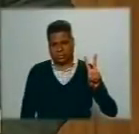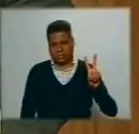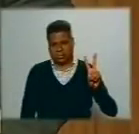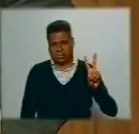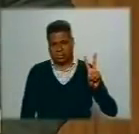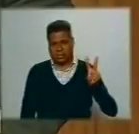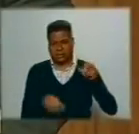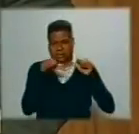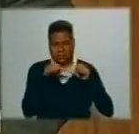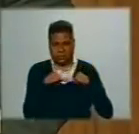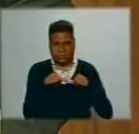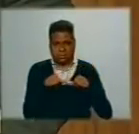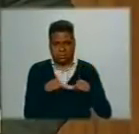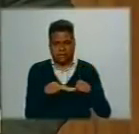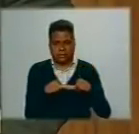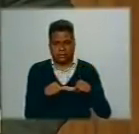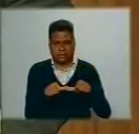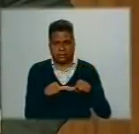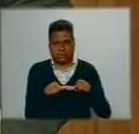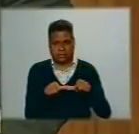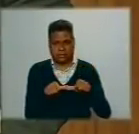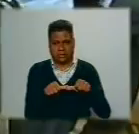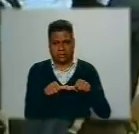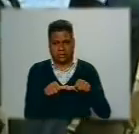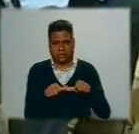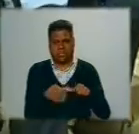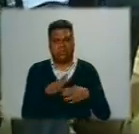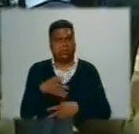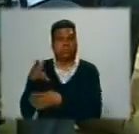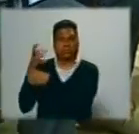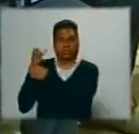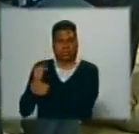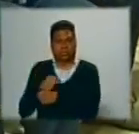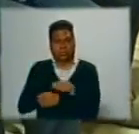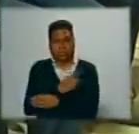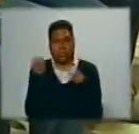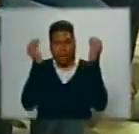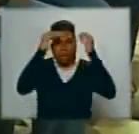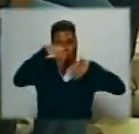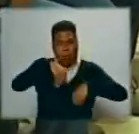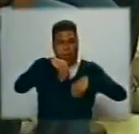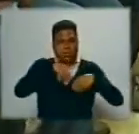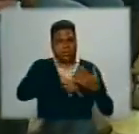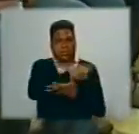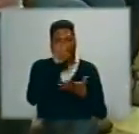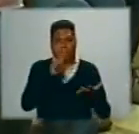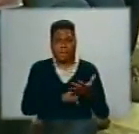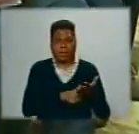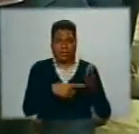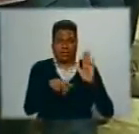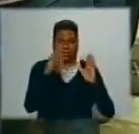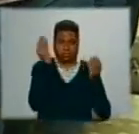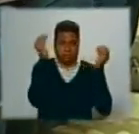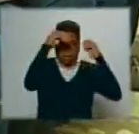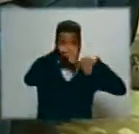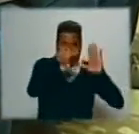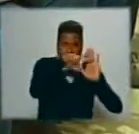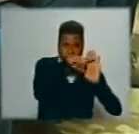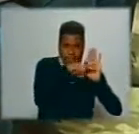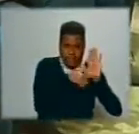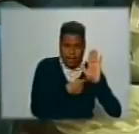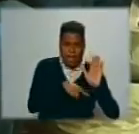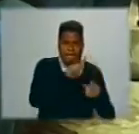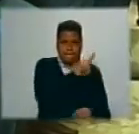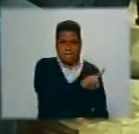ratificar el apego irrestricto al Acuerdo de Ginebra de 1966 como único